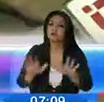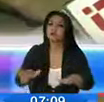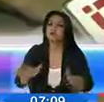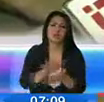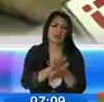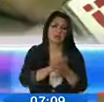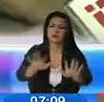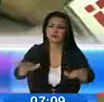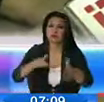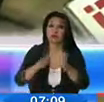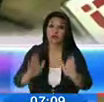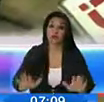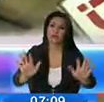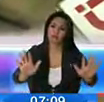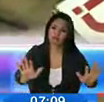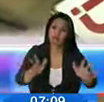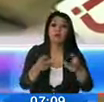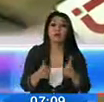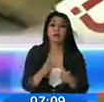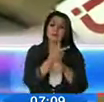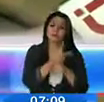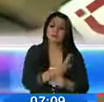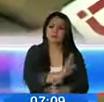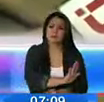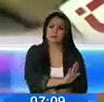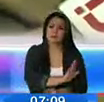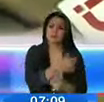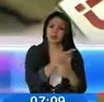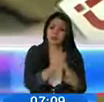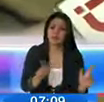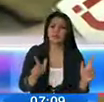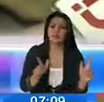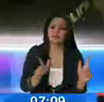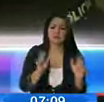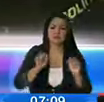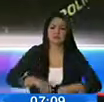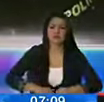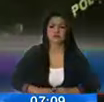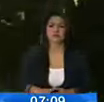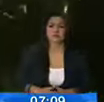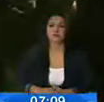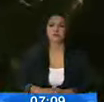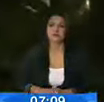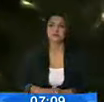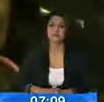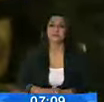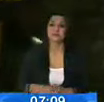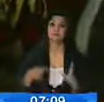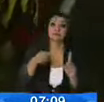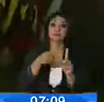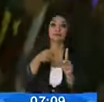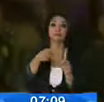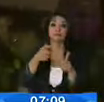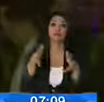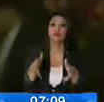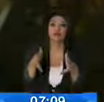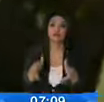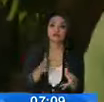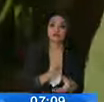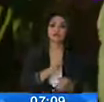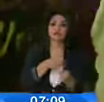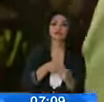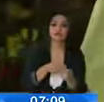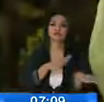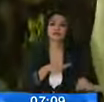estudiantes, se garantice que se les dé la libertad inmediata. Según informó José Camacho, él se incorporaría a